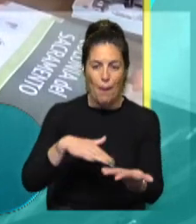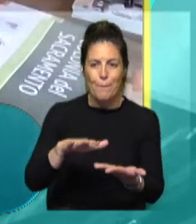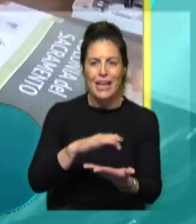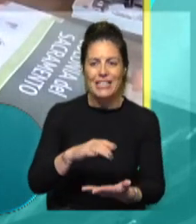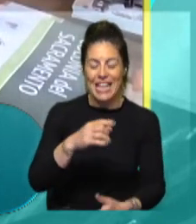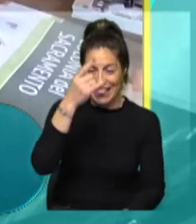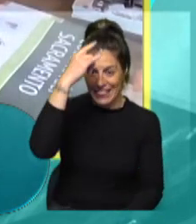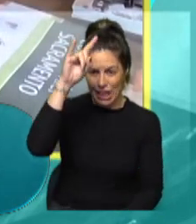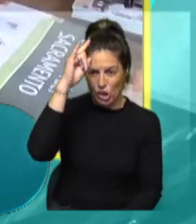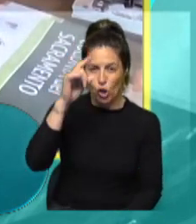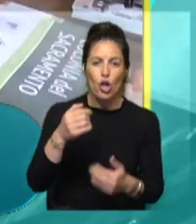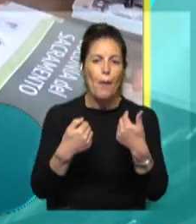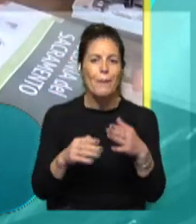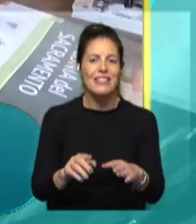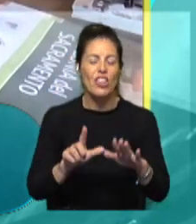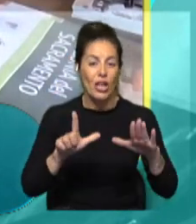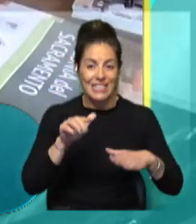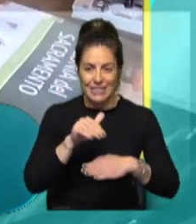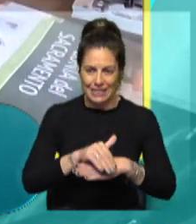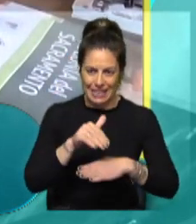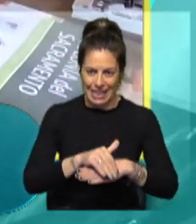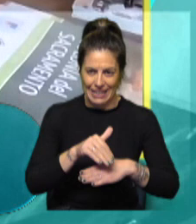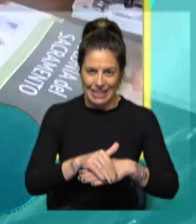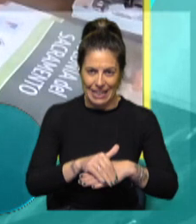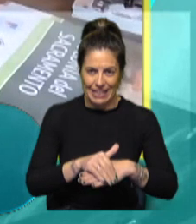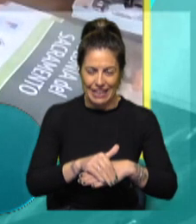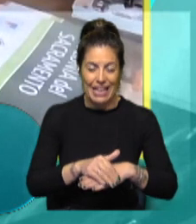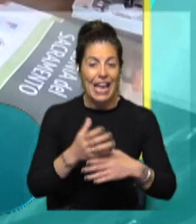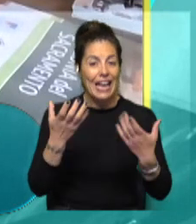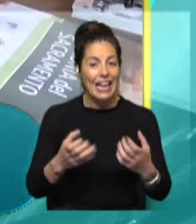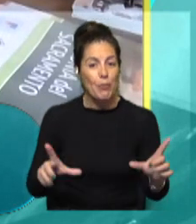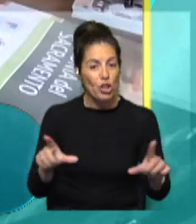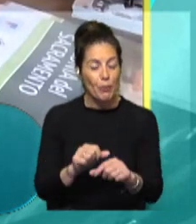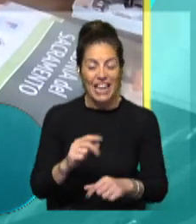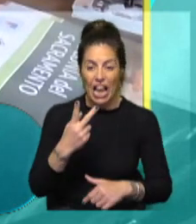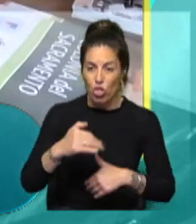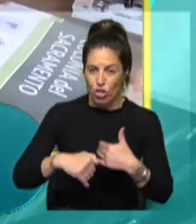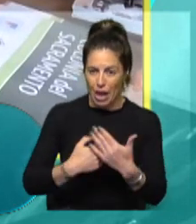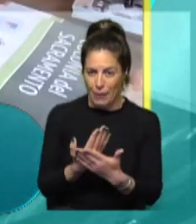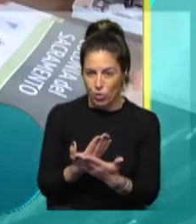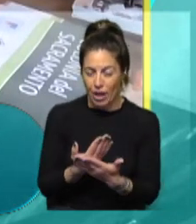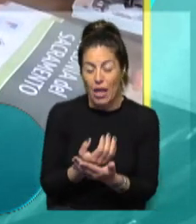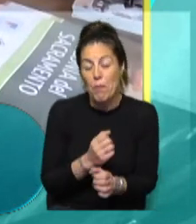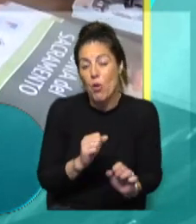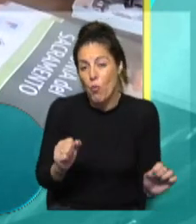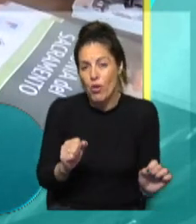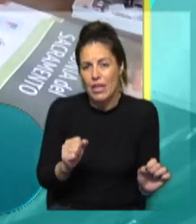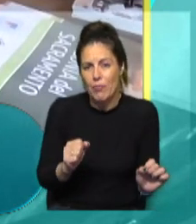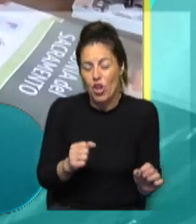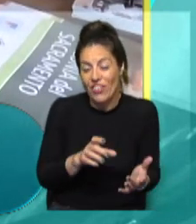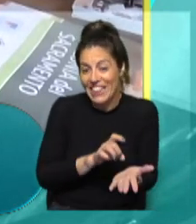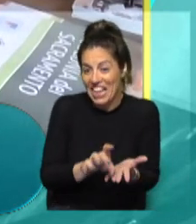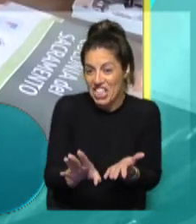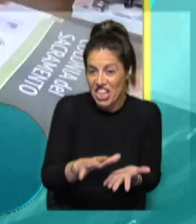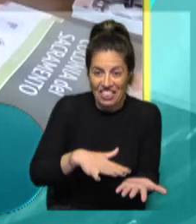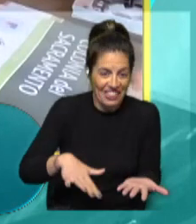San Carlos, comenzando a las 19 horas. Tenemos la intención de terminar a las 2 de la mañana, pero bueno, quién sabe, nos van a tener que echar de la Plaza